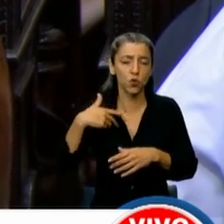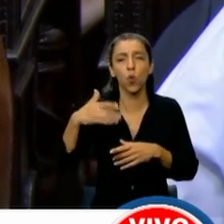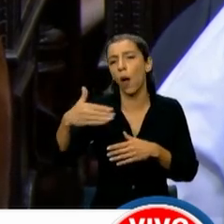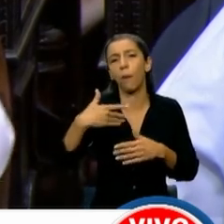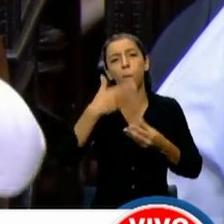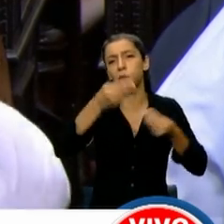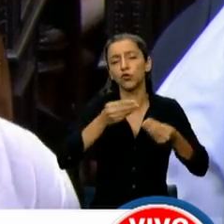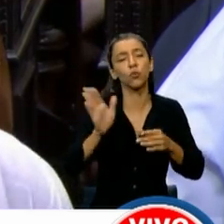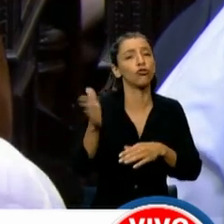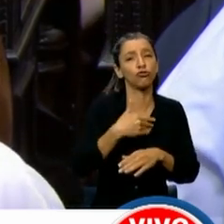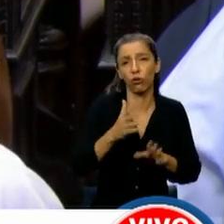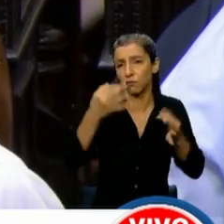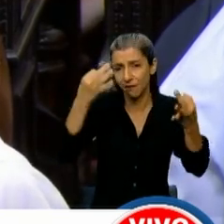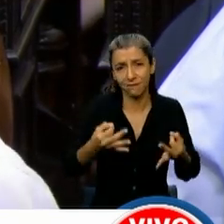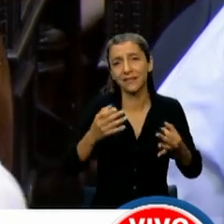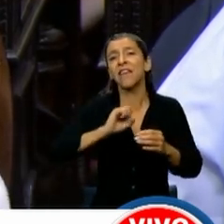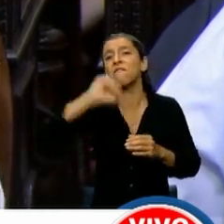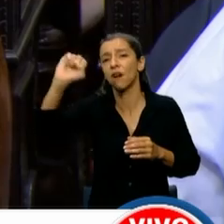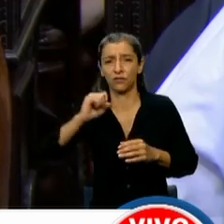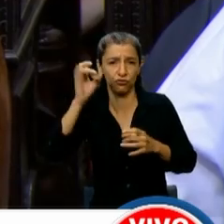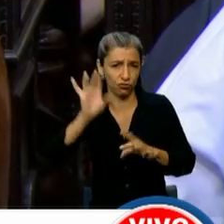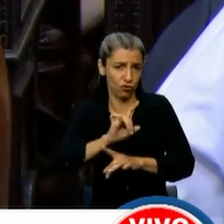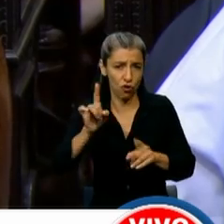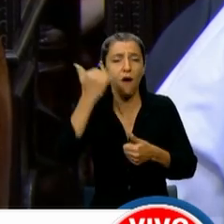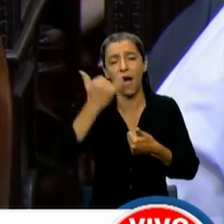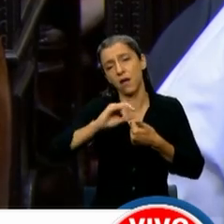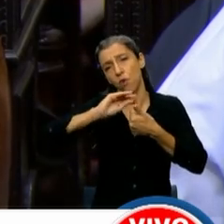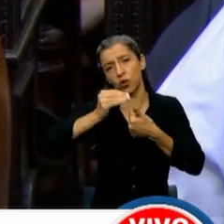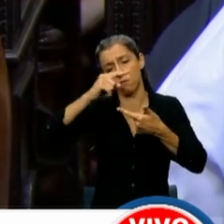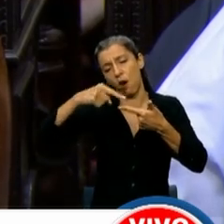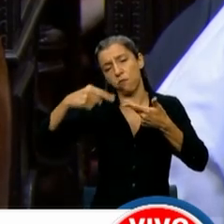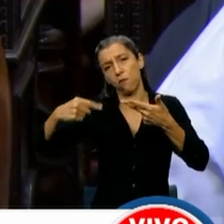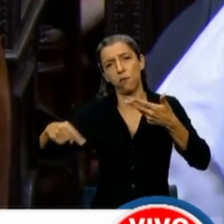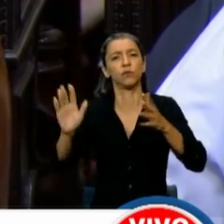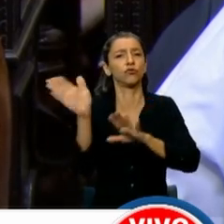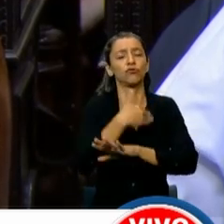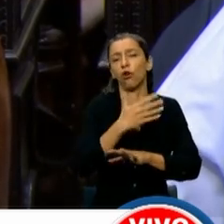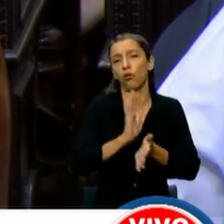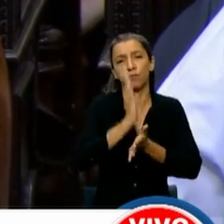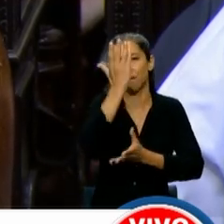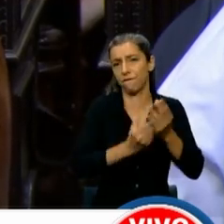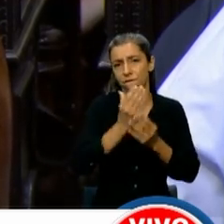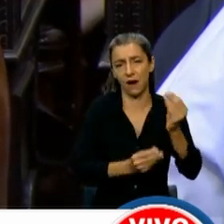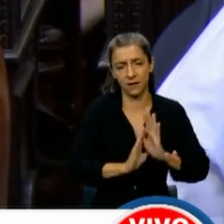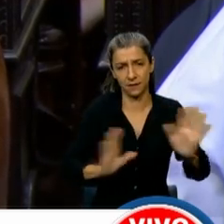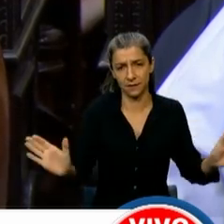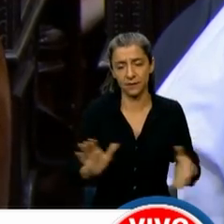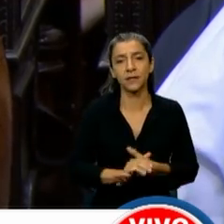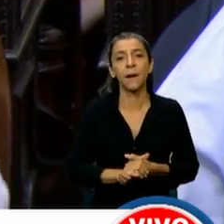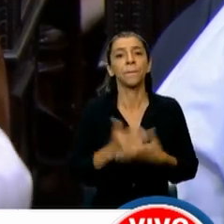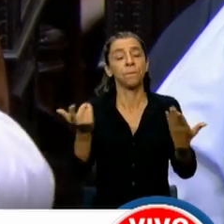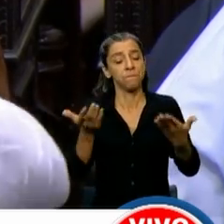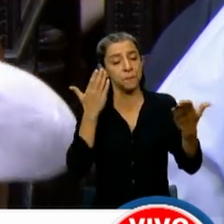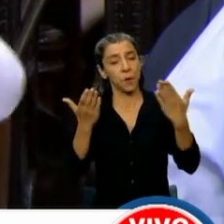solamente edificios sino todas las variables macroeconómicas fueron cerradas en esa comparación teniendo en cuenta de dónde venimos